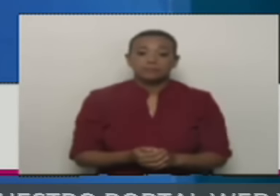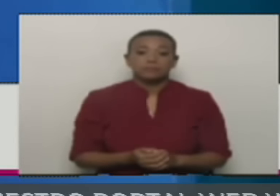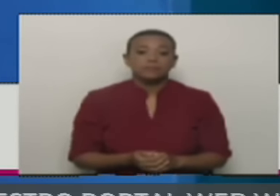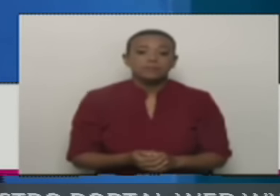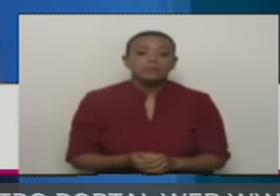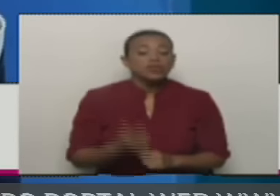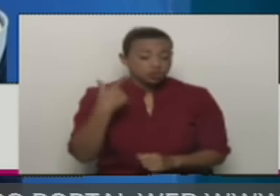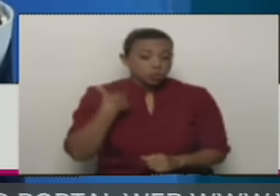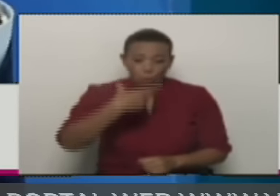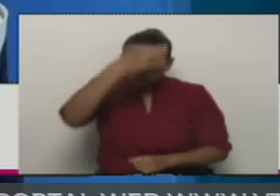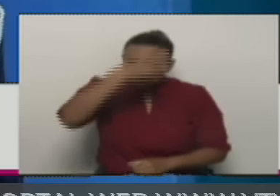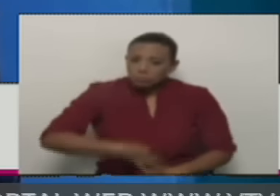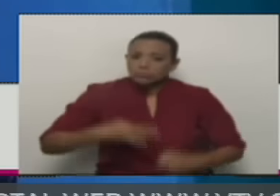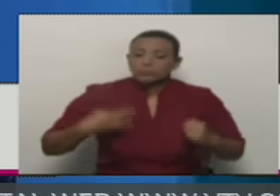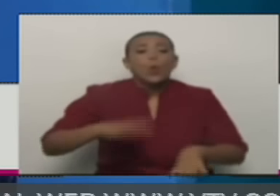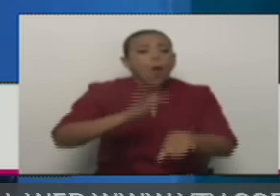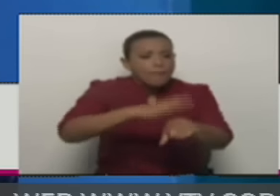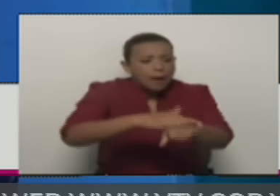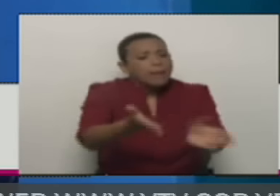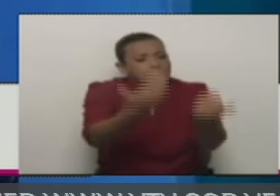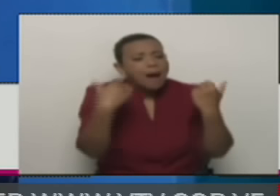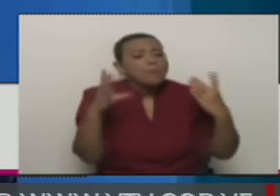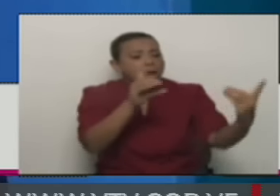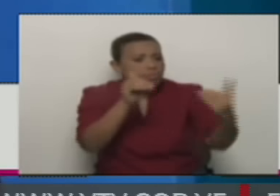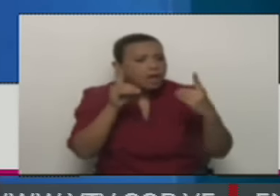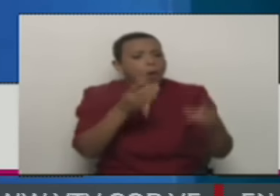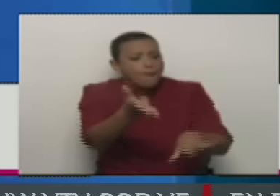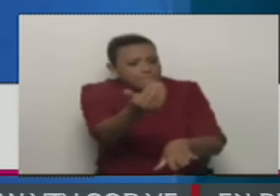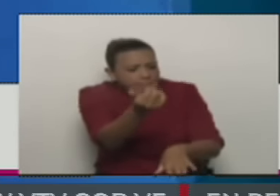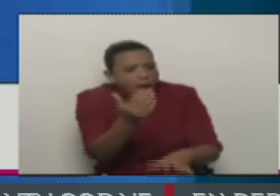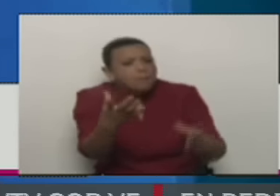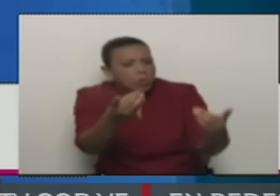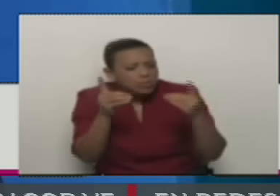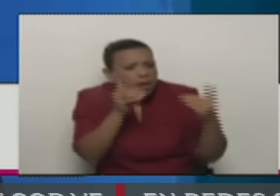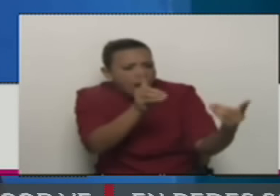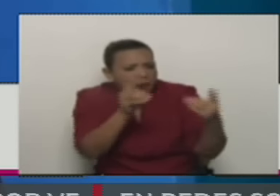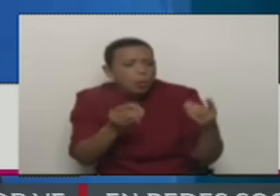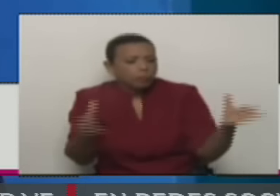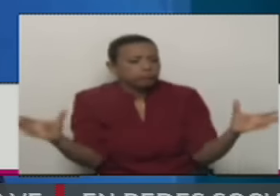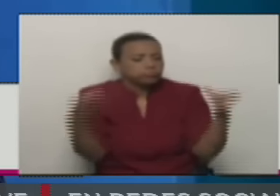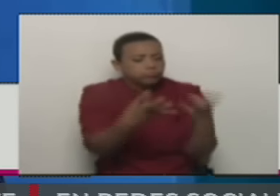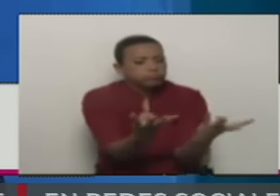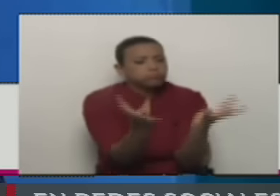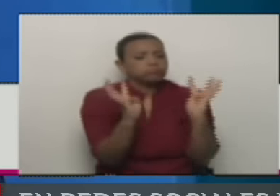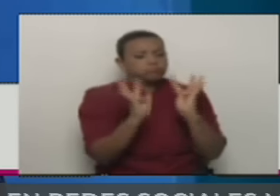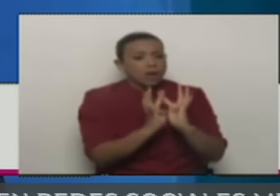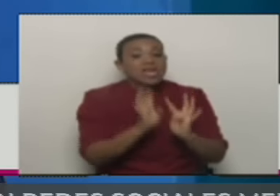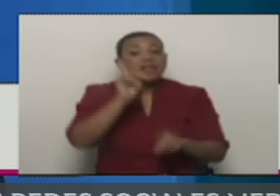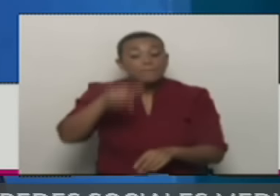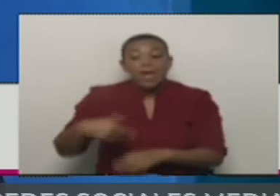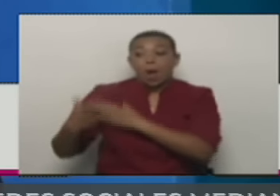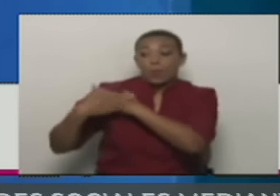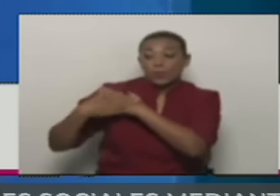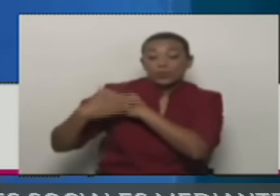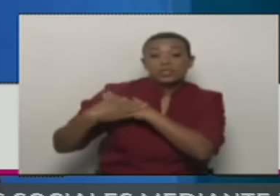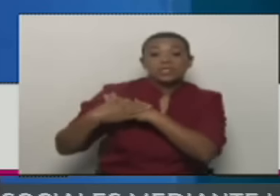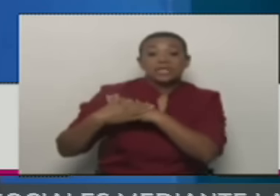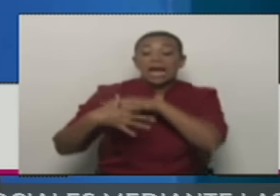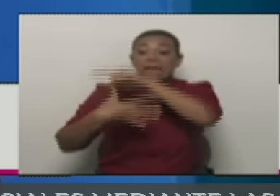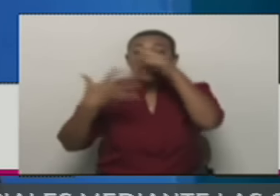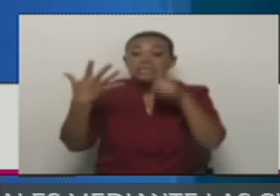Yo sigo ratificando mi llamado en distintas instancias y por recomendación del movimiento de las